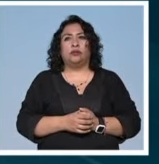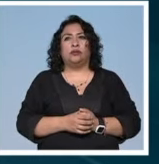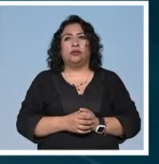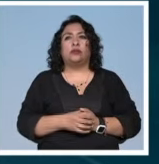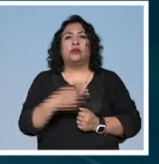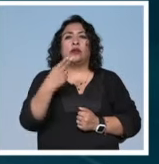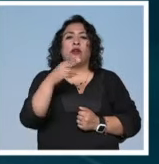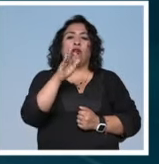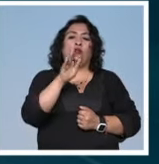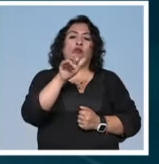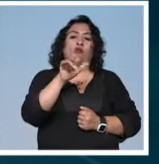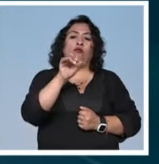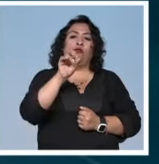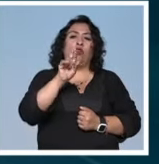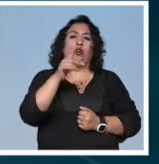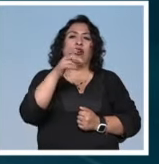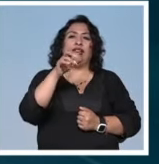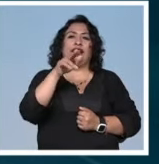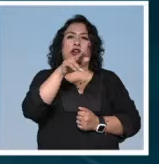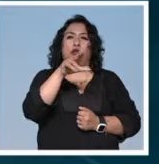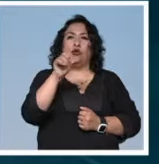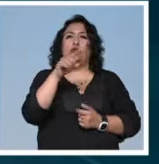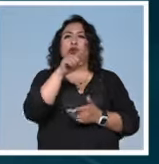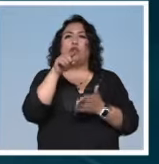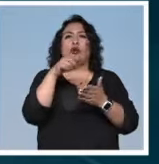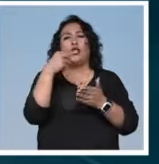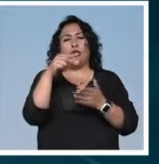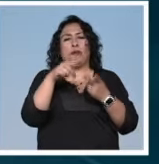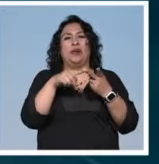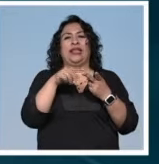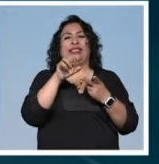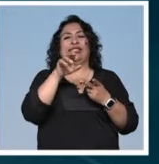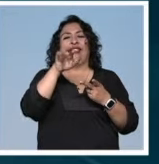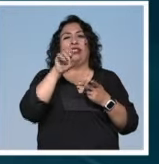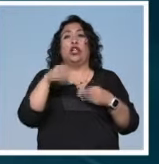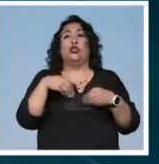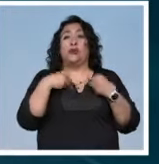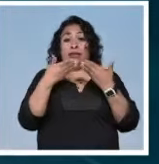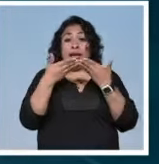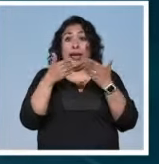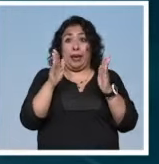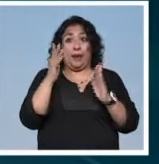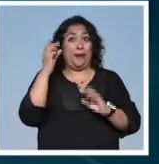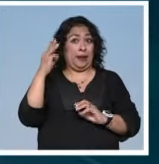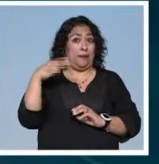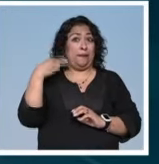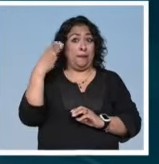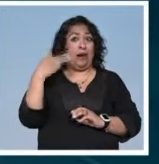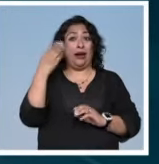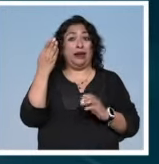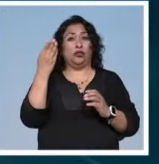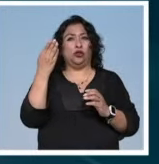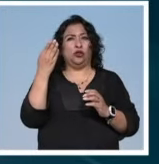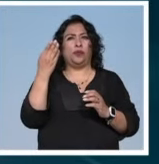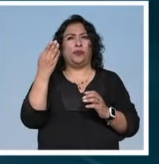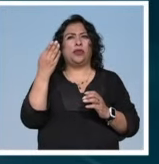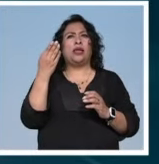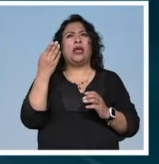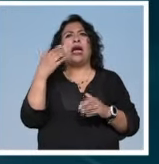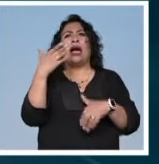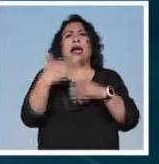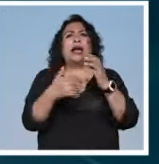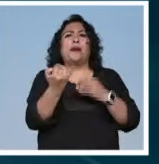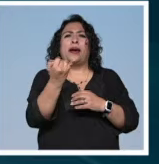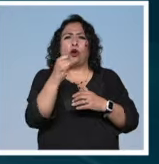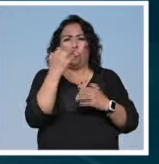Flor Garduño, Senderos de Vida. Es una exposición que se abre en marzo y que estará hasta junio, que es